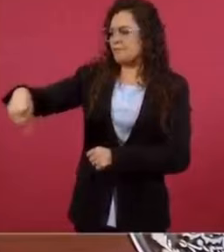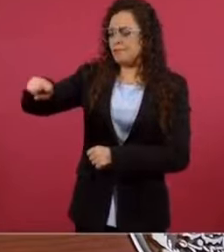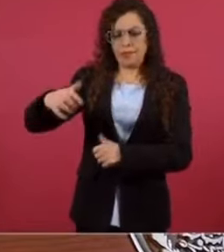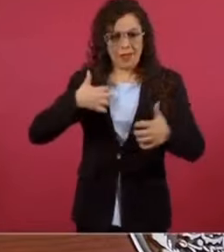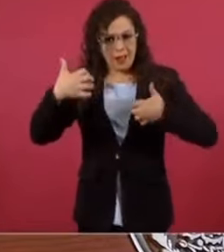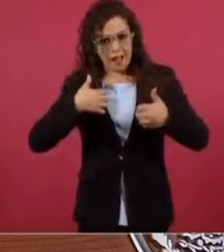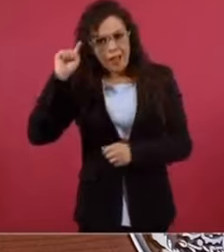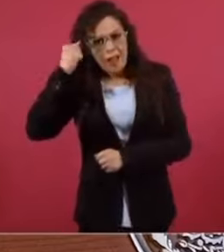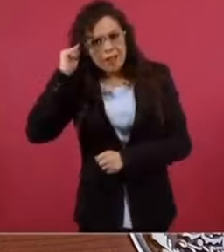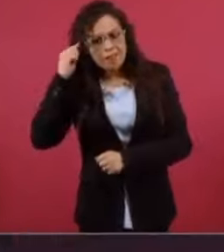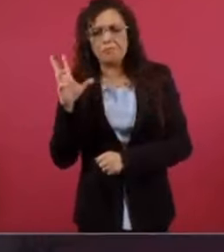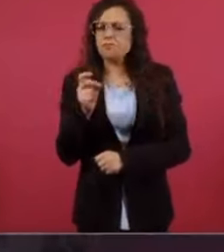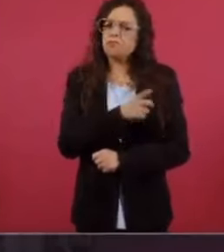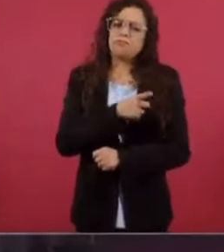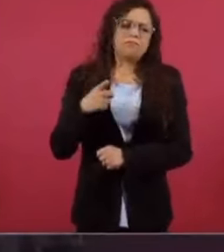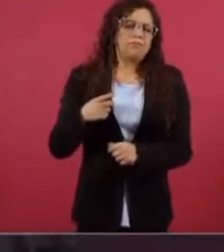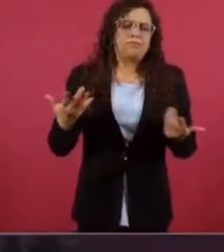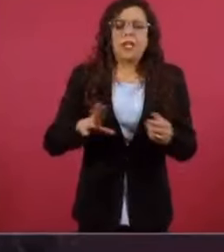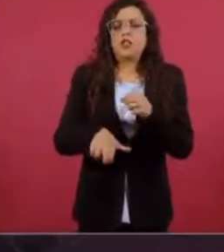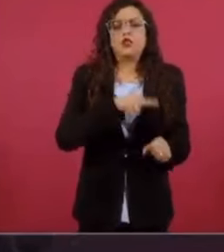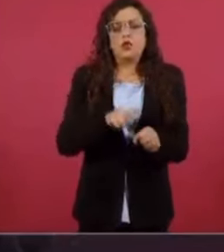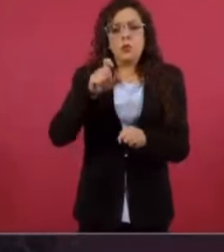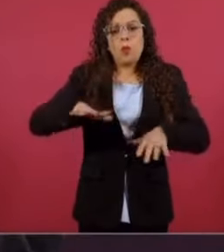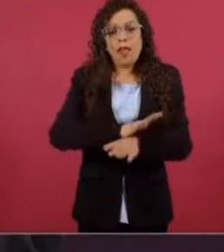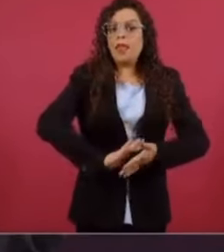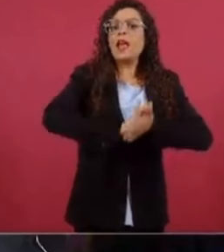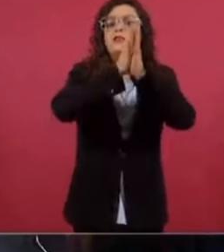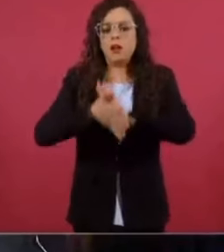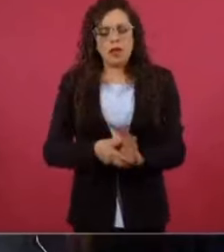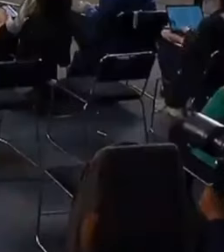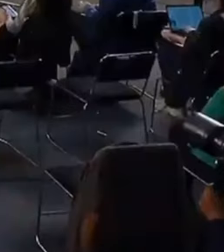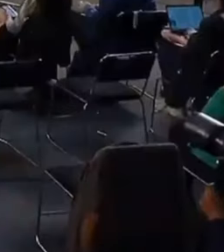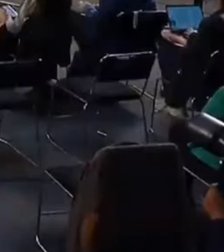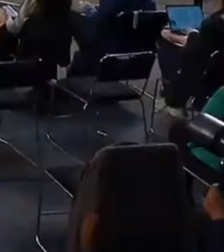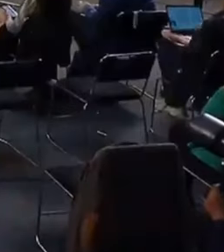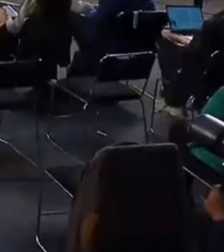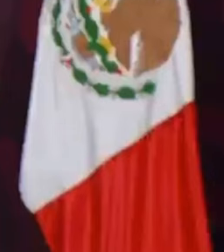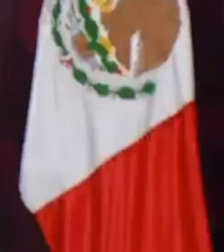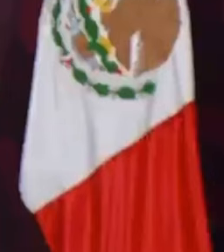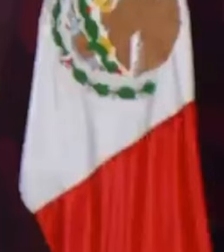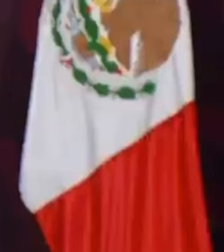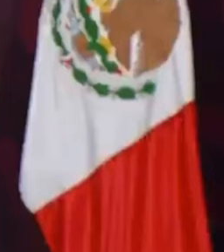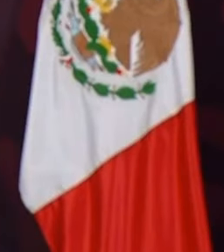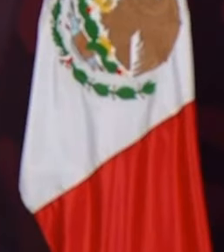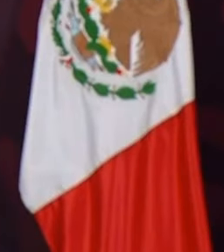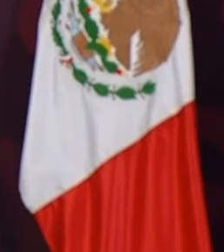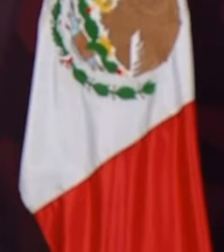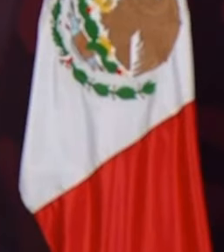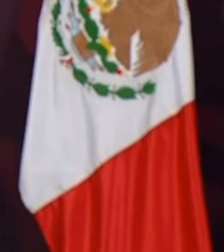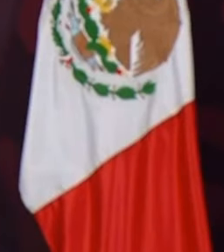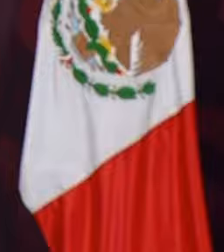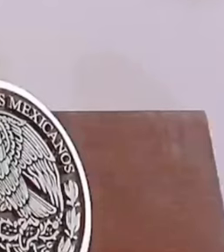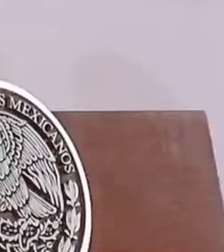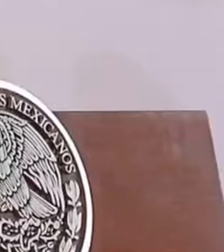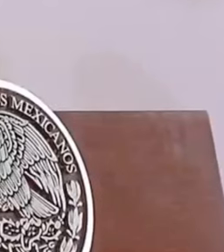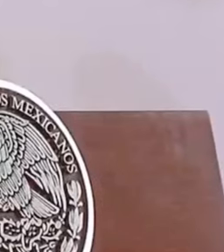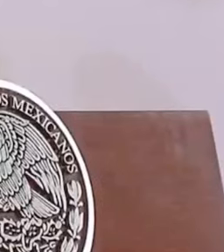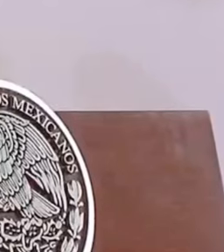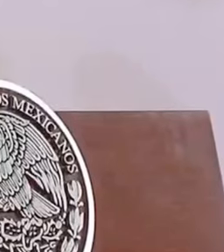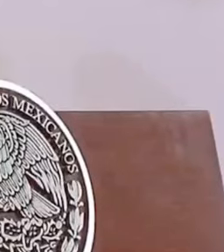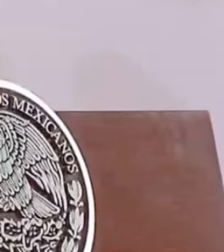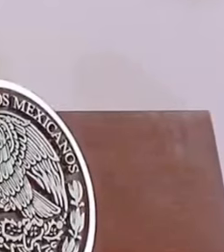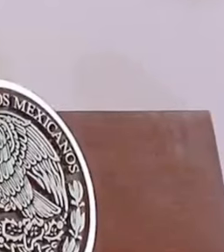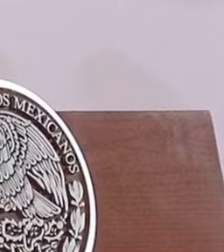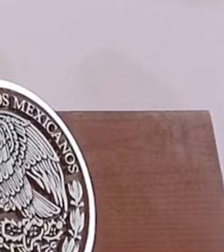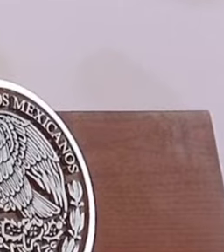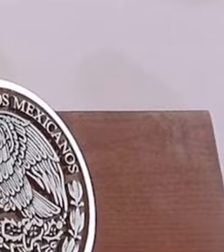enojarse. Así es la transformación, los cambios. Y debemos de alegrarnos todos y estar muy contentos. Porque toda esta transformación profunda, repito, se está